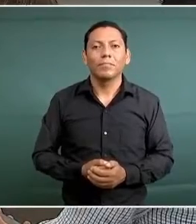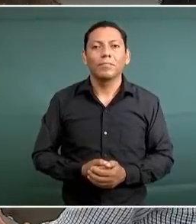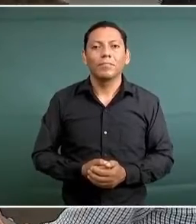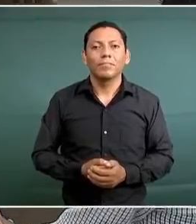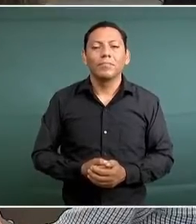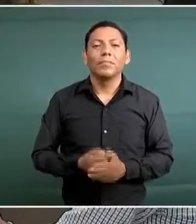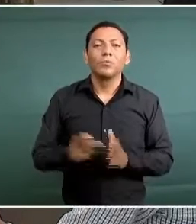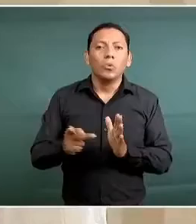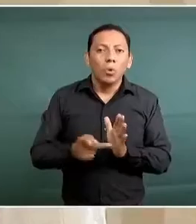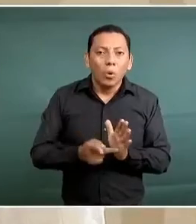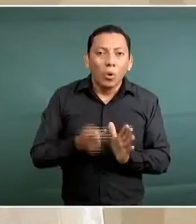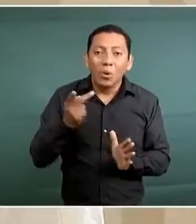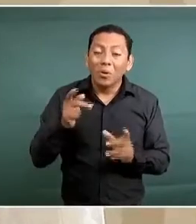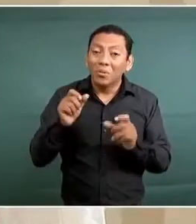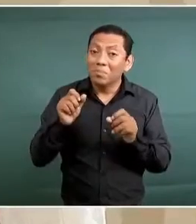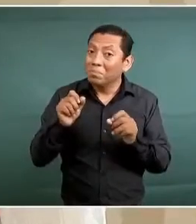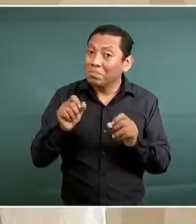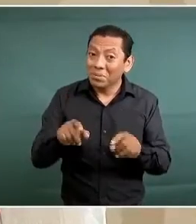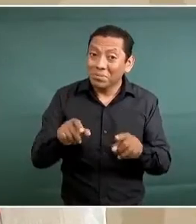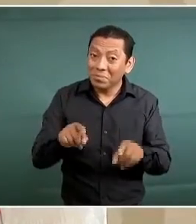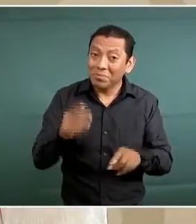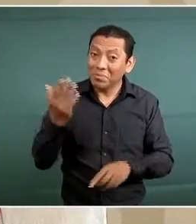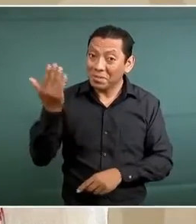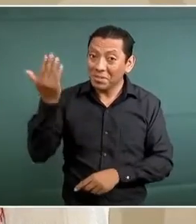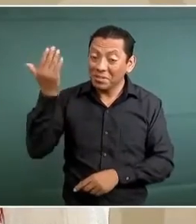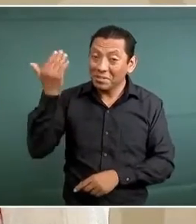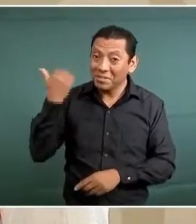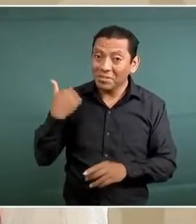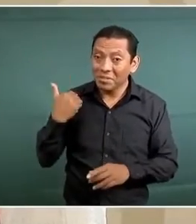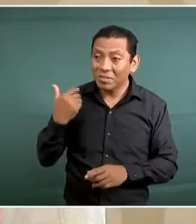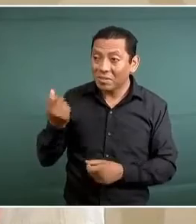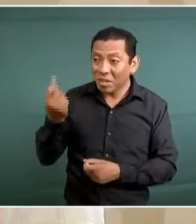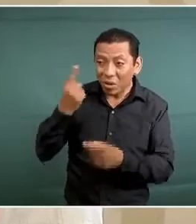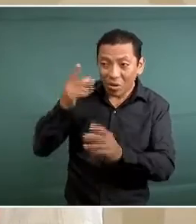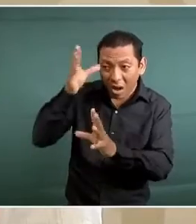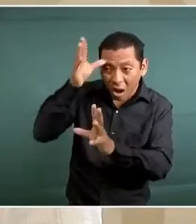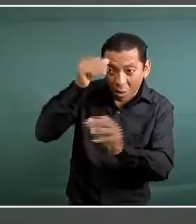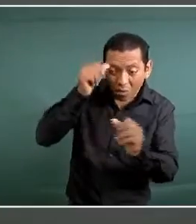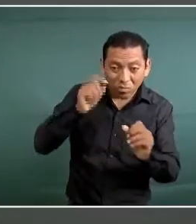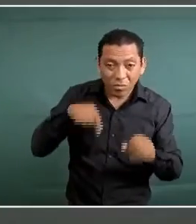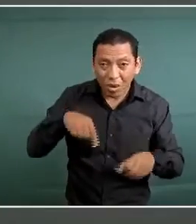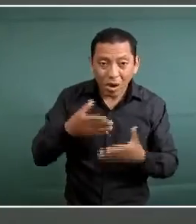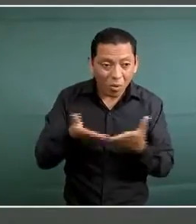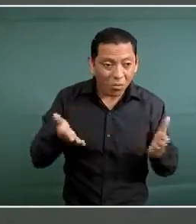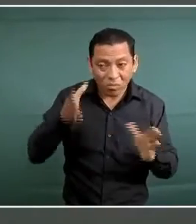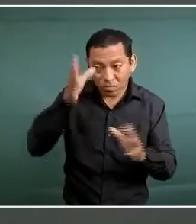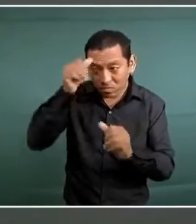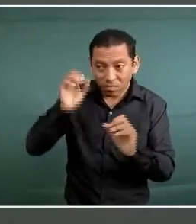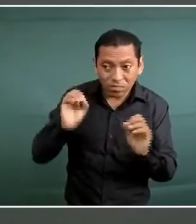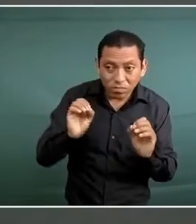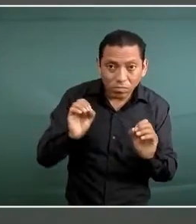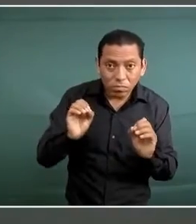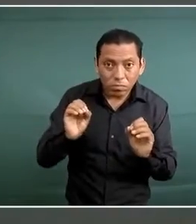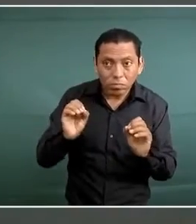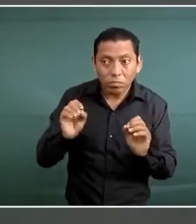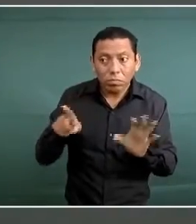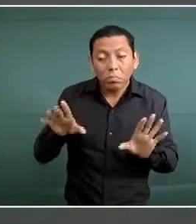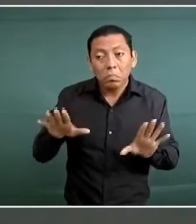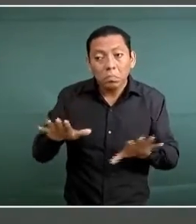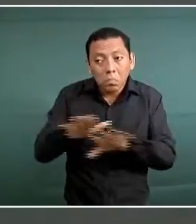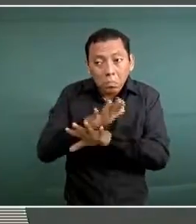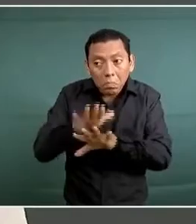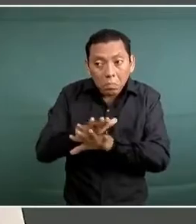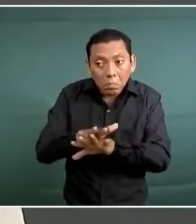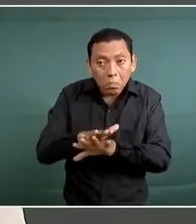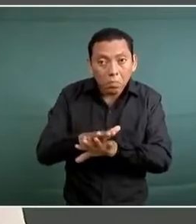vuelva a lo que había no están de acuerdo quieren seguir impulsando la transformación